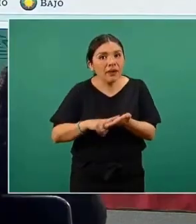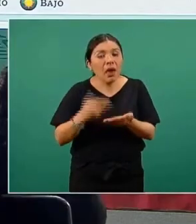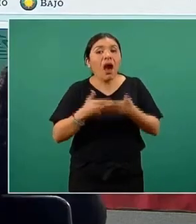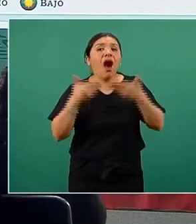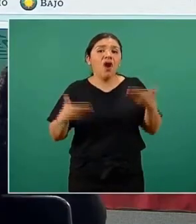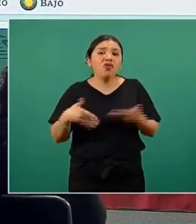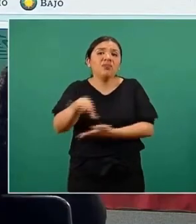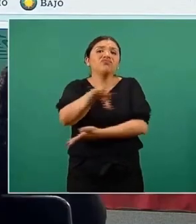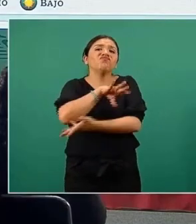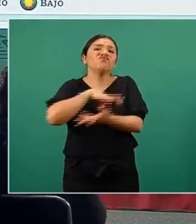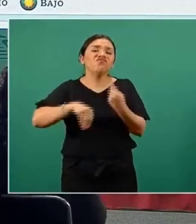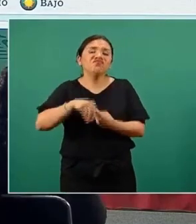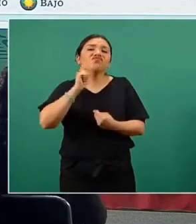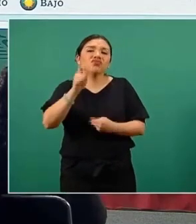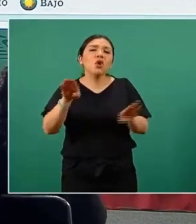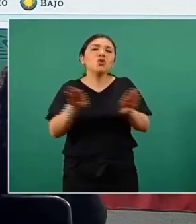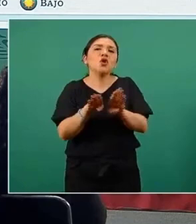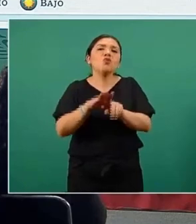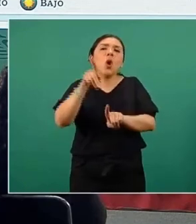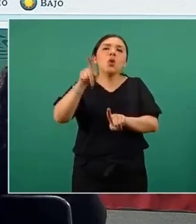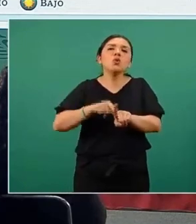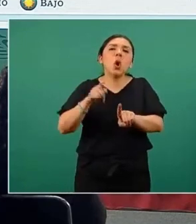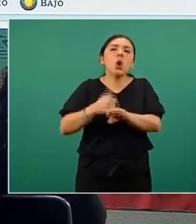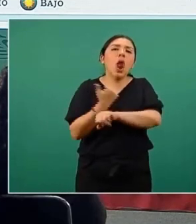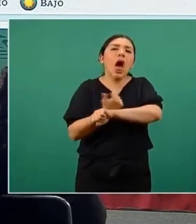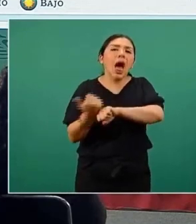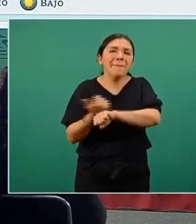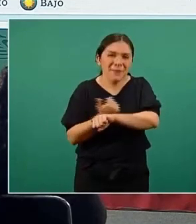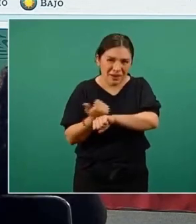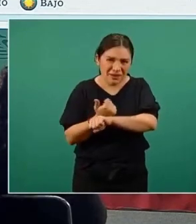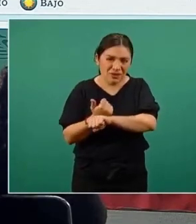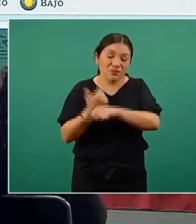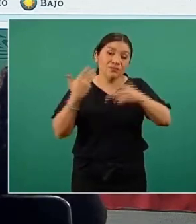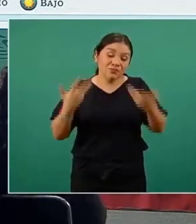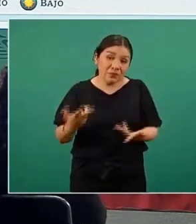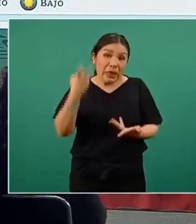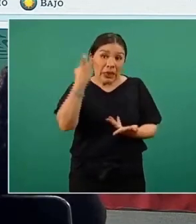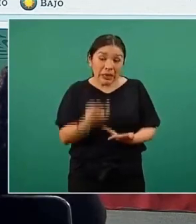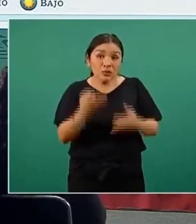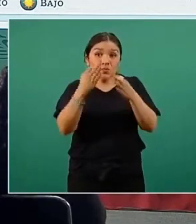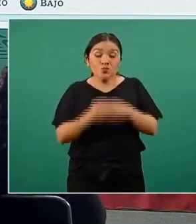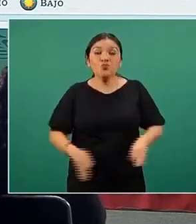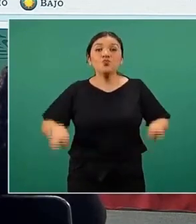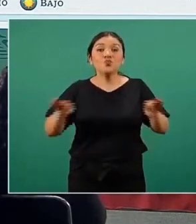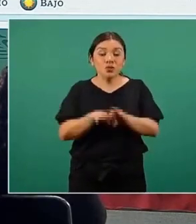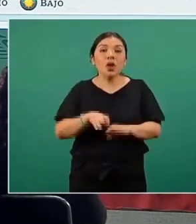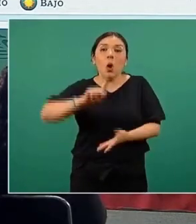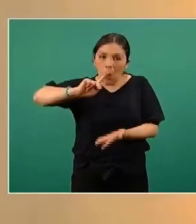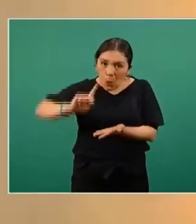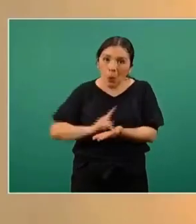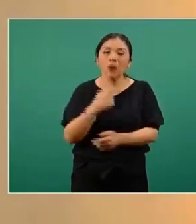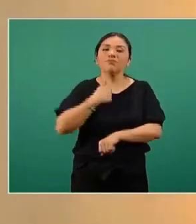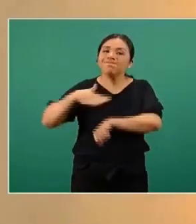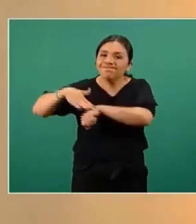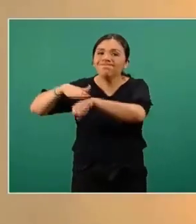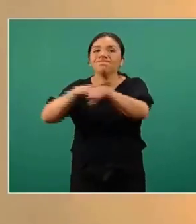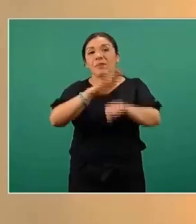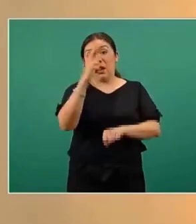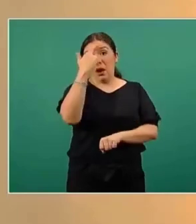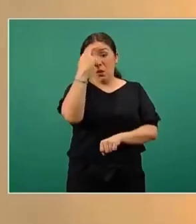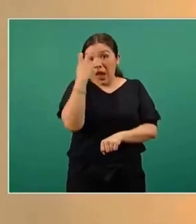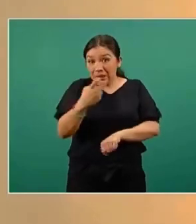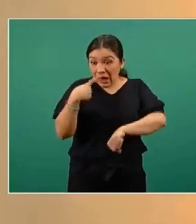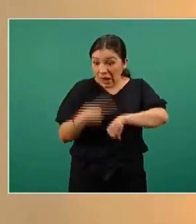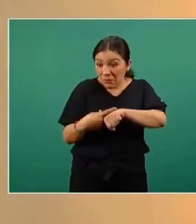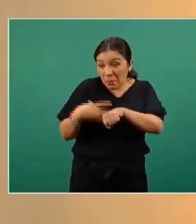pasado a formar parte de los demás de los demás semáforos y pues es muy importante nuevamente recordar que la pandemia